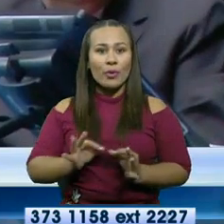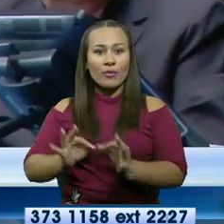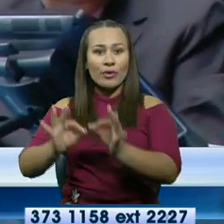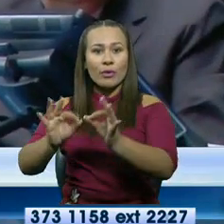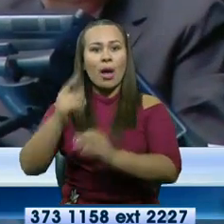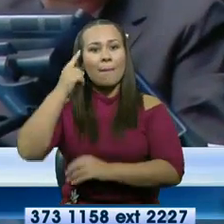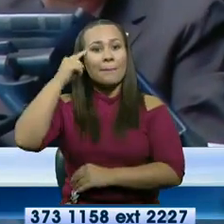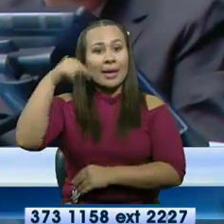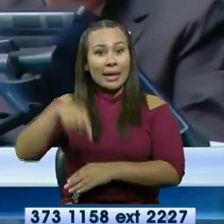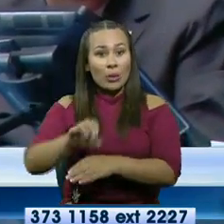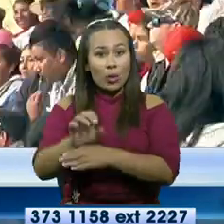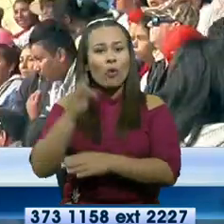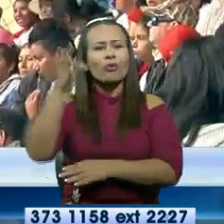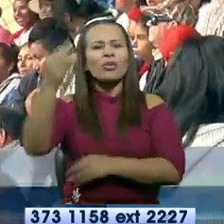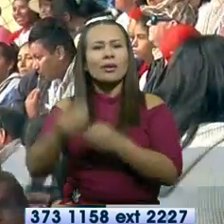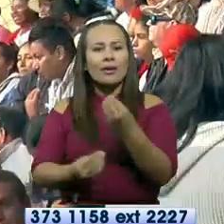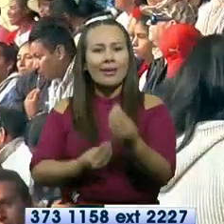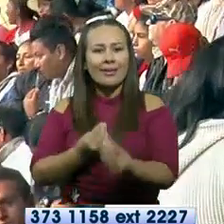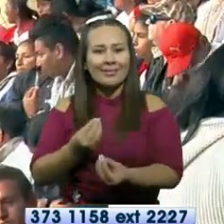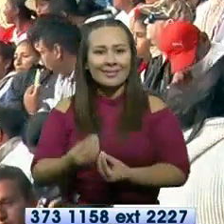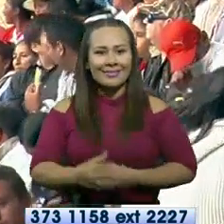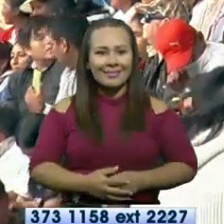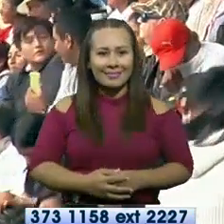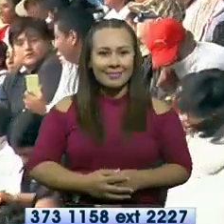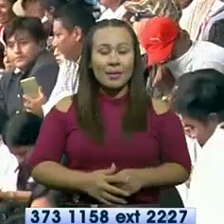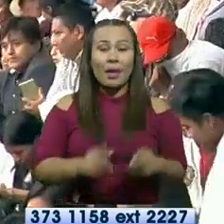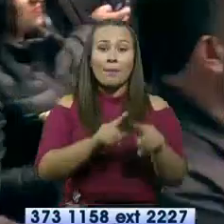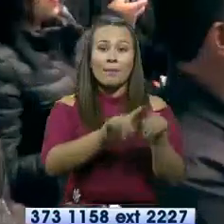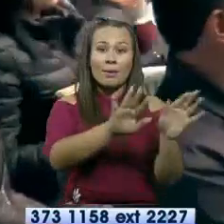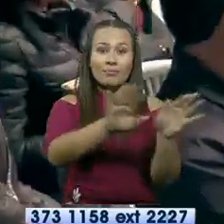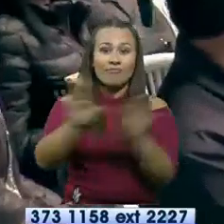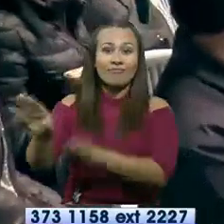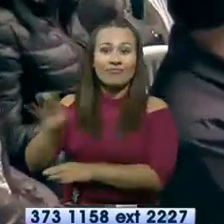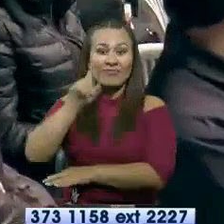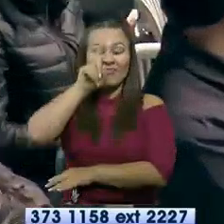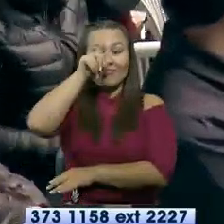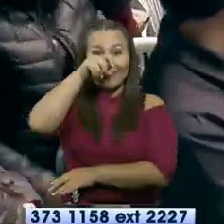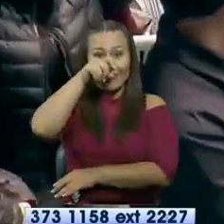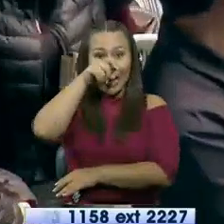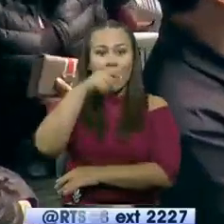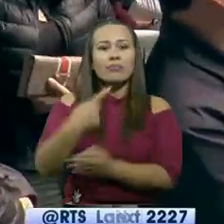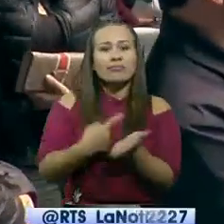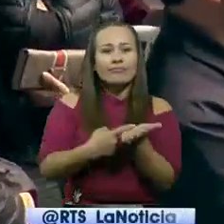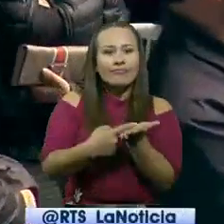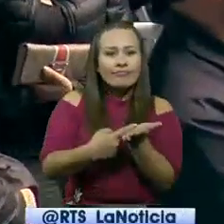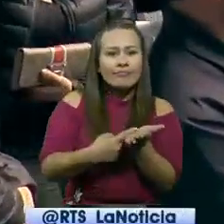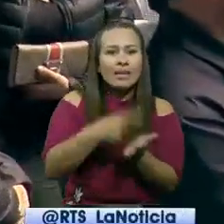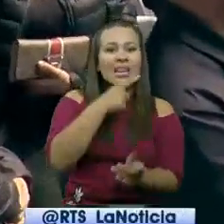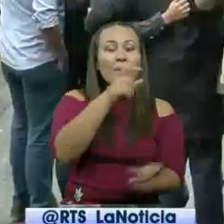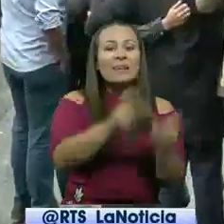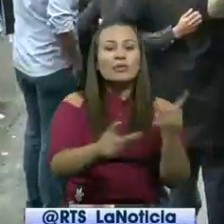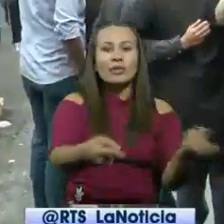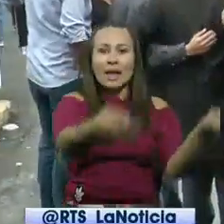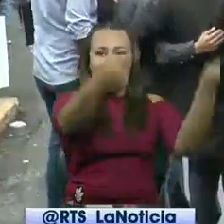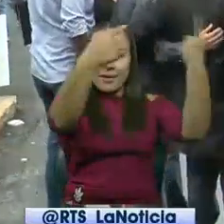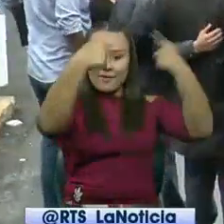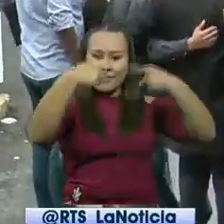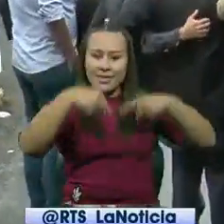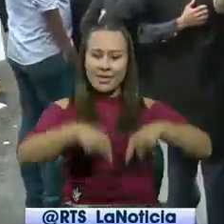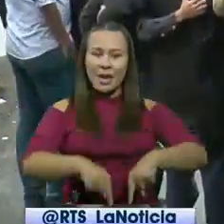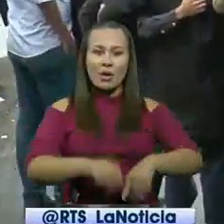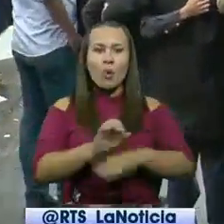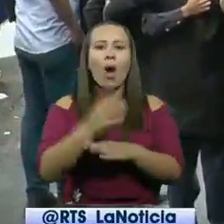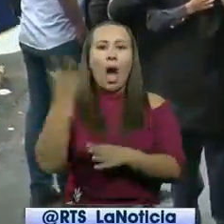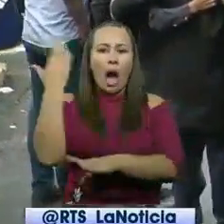el futuro del Ecuador. En cambio, en la capital cañari, el primer mandatario se reunió con migrantes retornados a su patria, Ecuador,